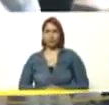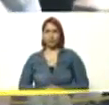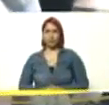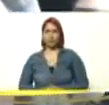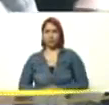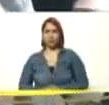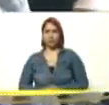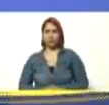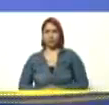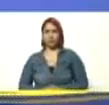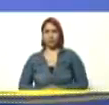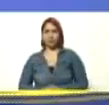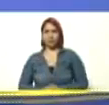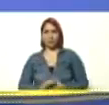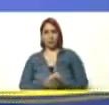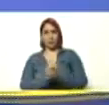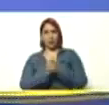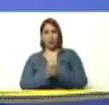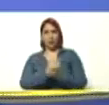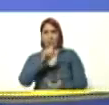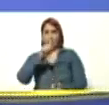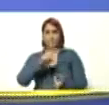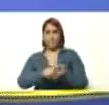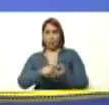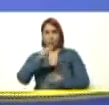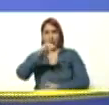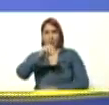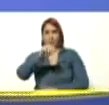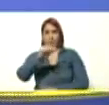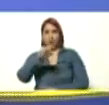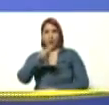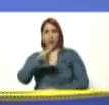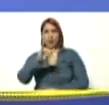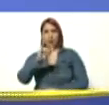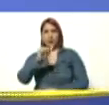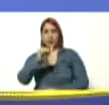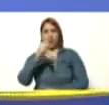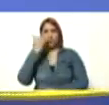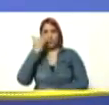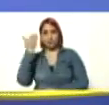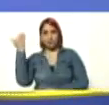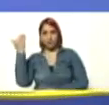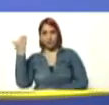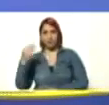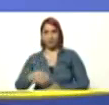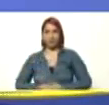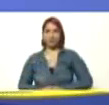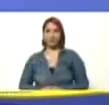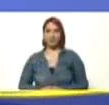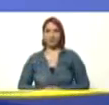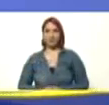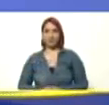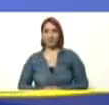a su compañera y esposa, María Teresa Ramos de Terán, María Teresa.